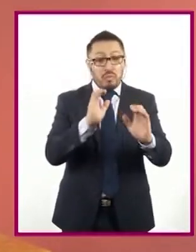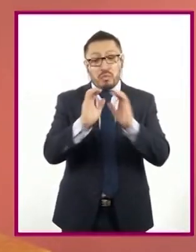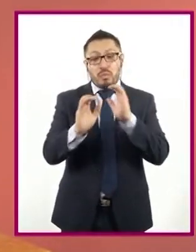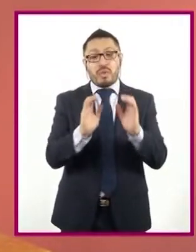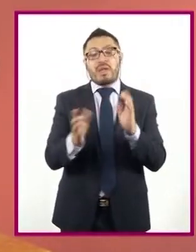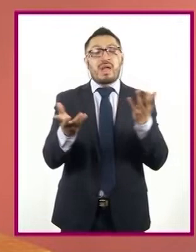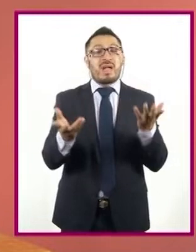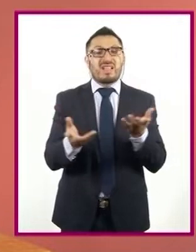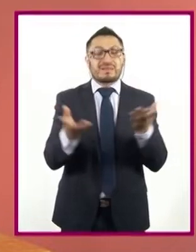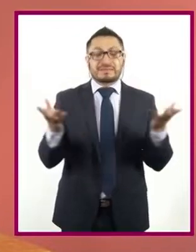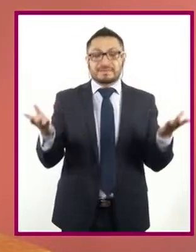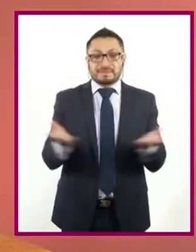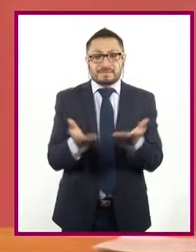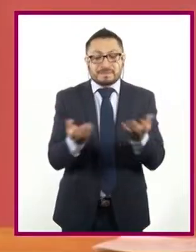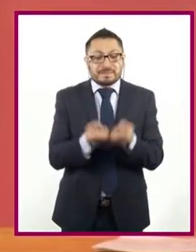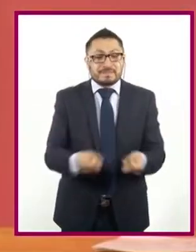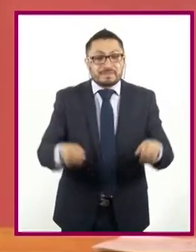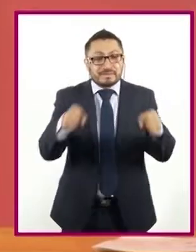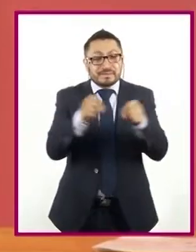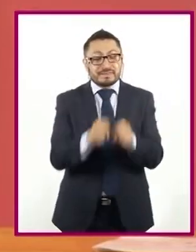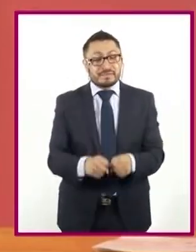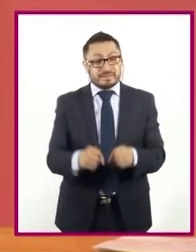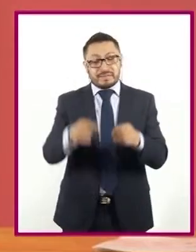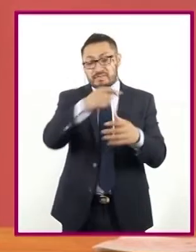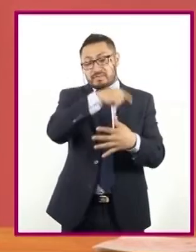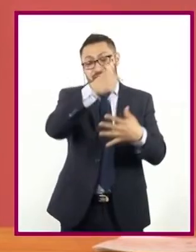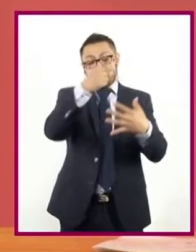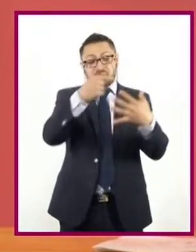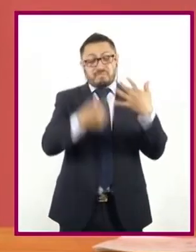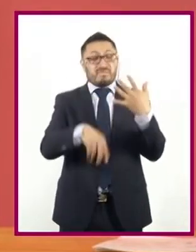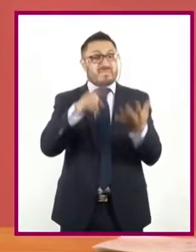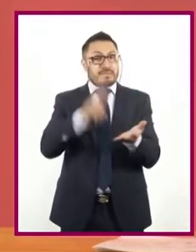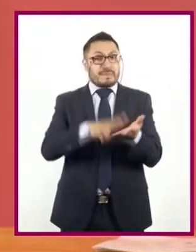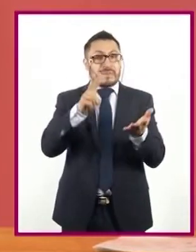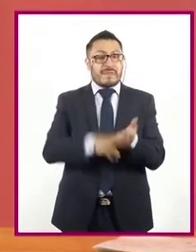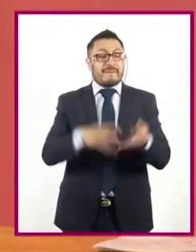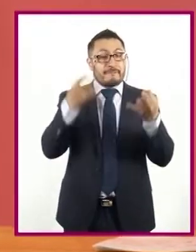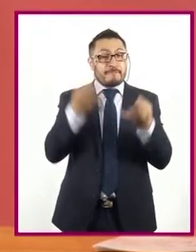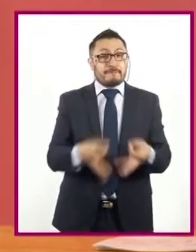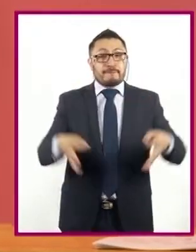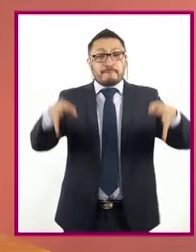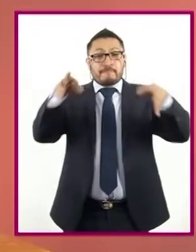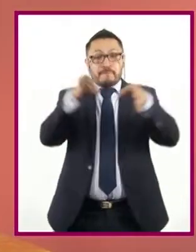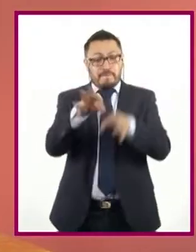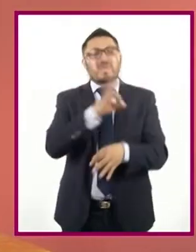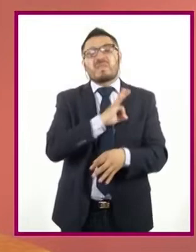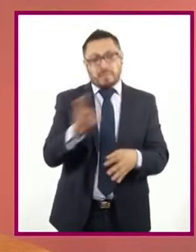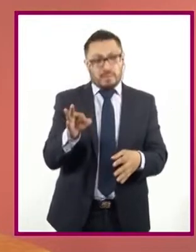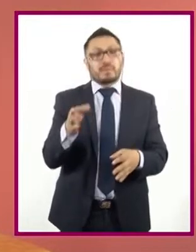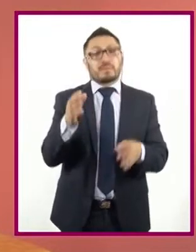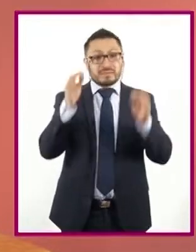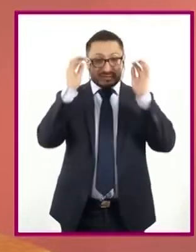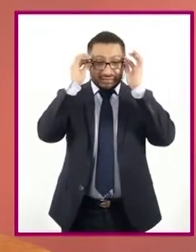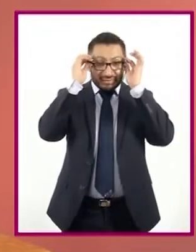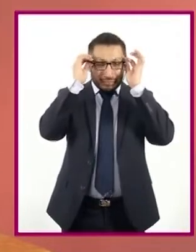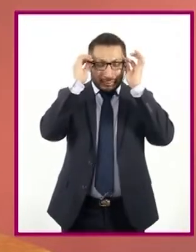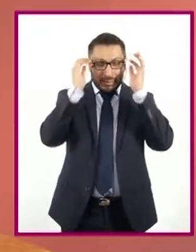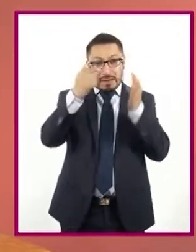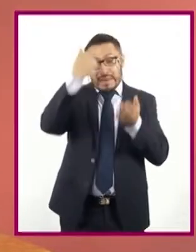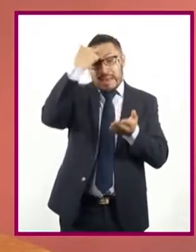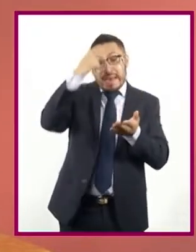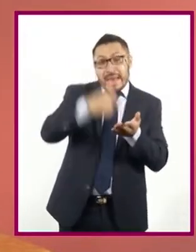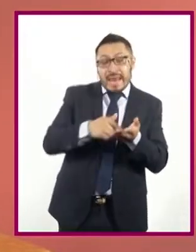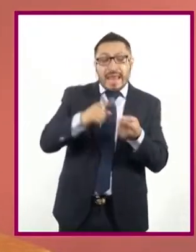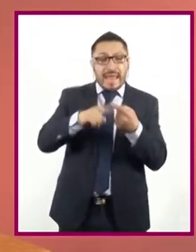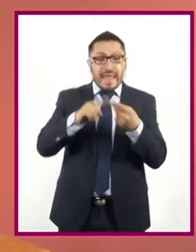de construir una sociedad y una serie de valores trascendentes que pueden ir desde las creencias,